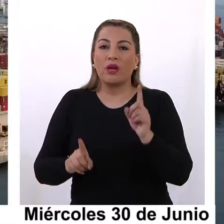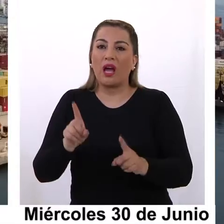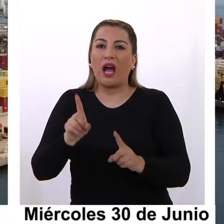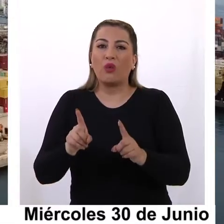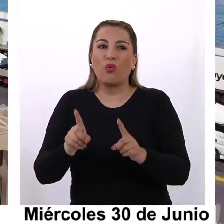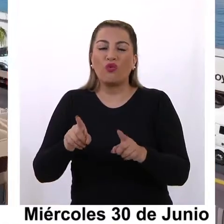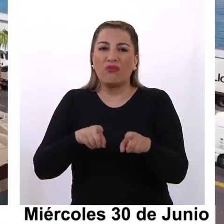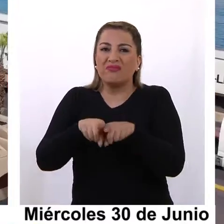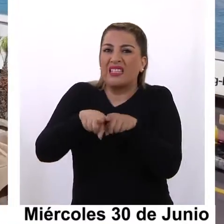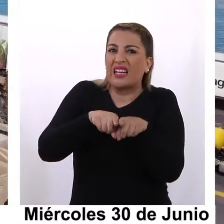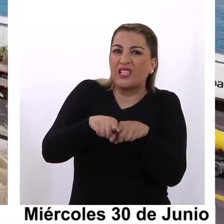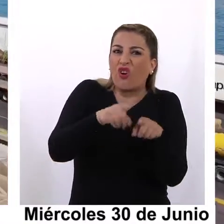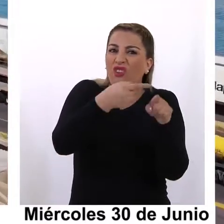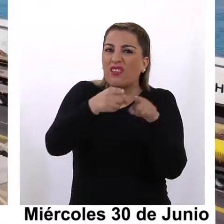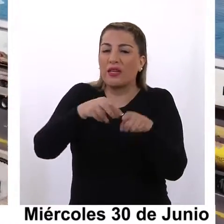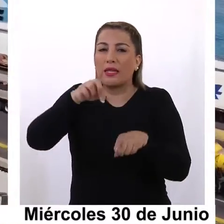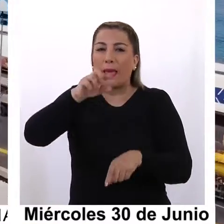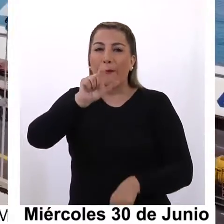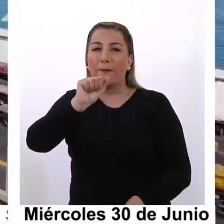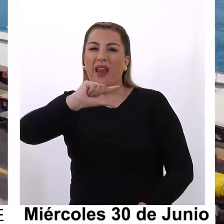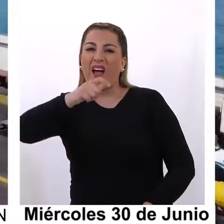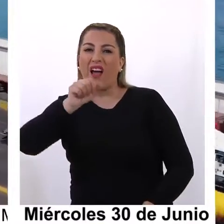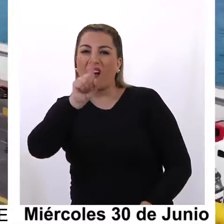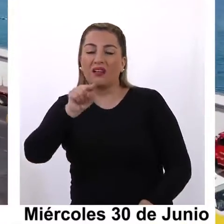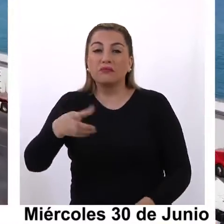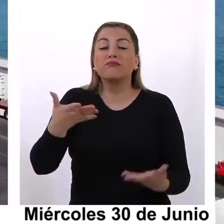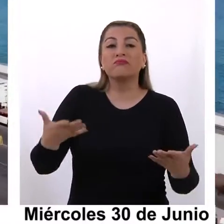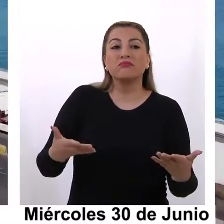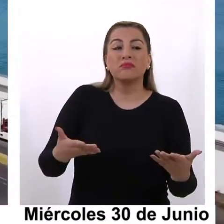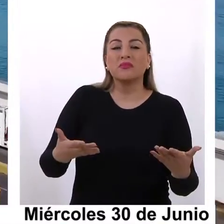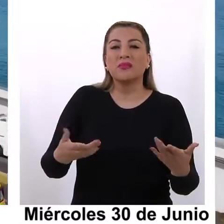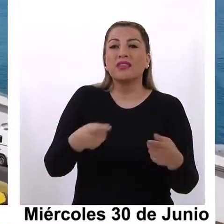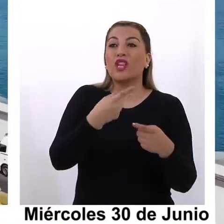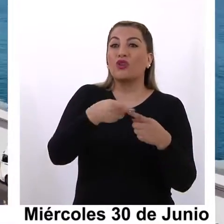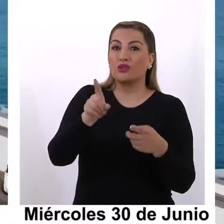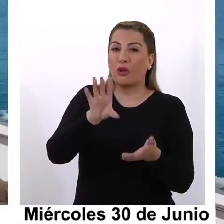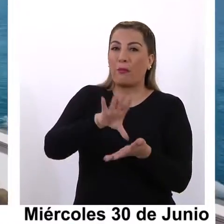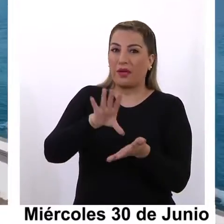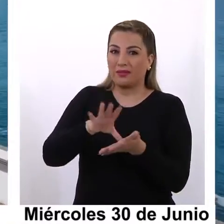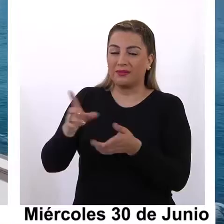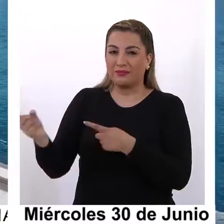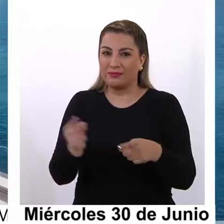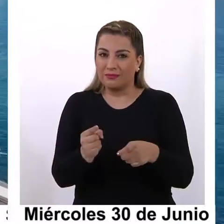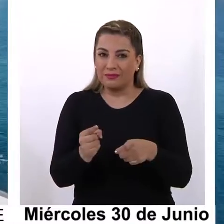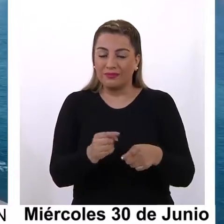o plagas de importancia cuarentenaria o ausentes del territorio nacional.